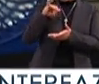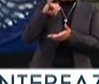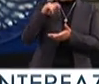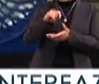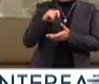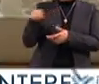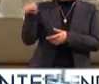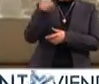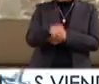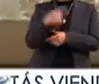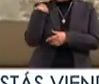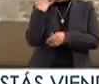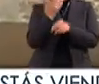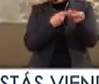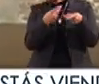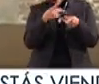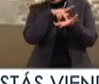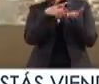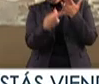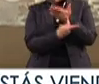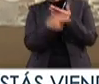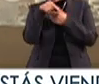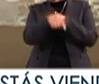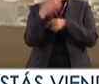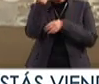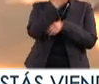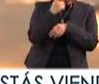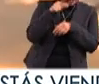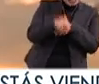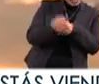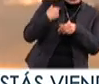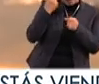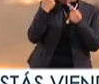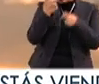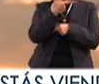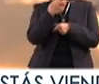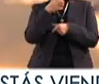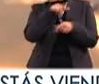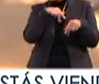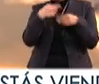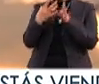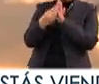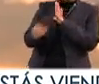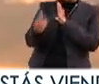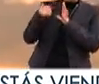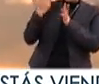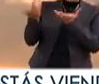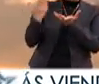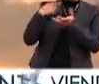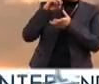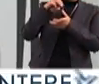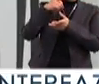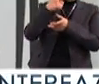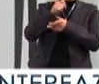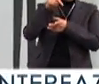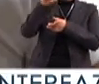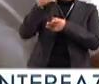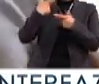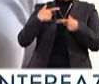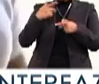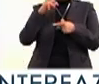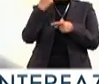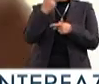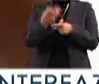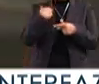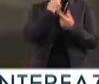Ciencia y Tecnología han desarrollado proyectos en los que estudian la expresión de ciertos genes en respuesta a complementos con omega 3 en pacientes